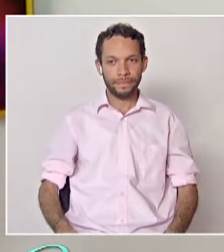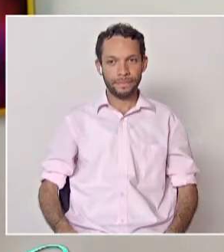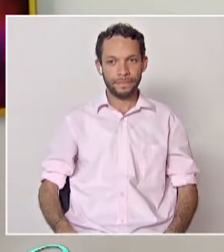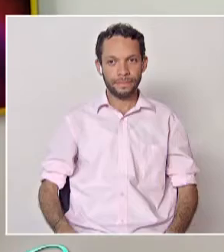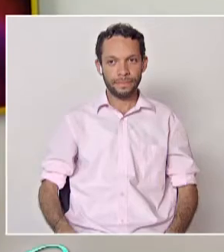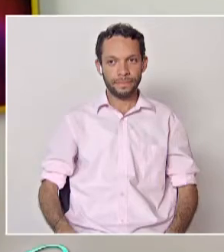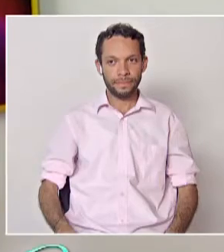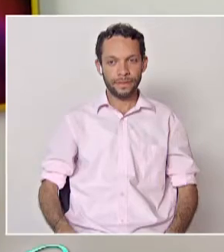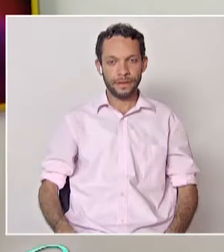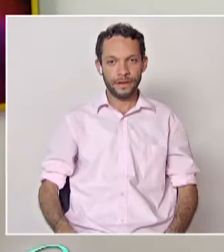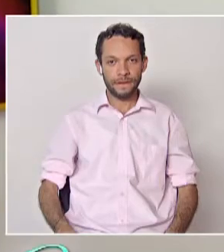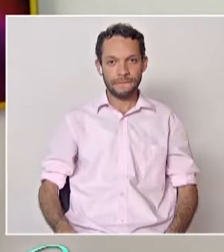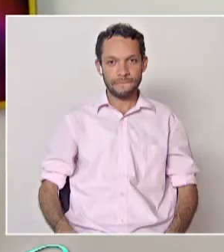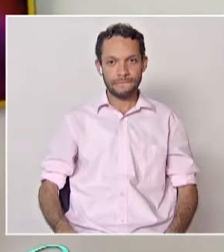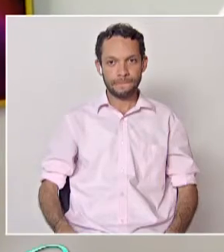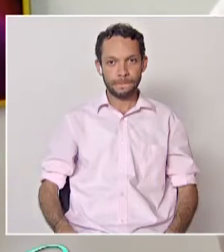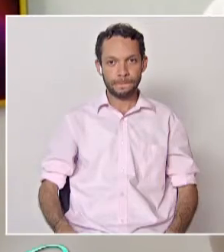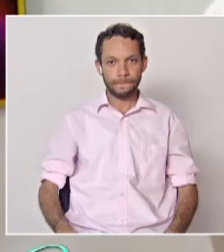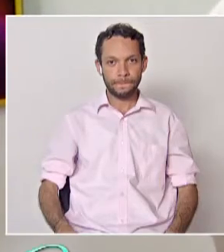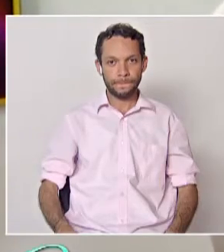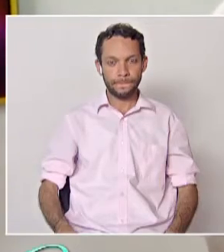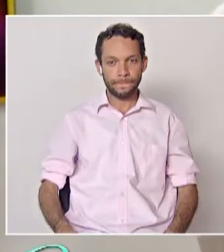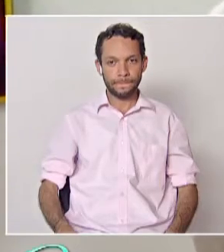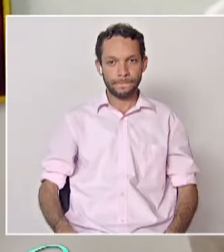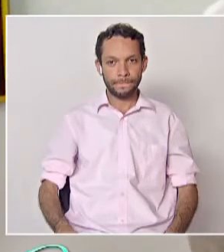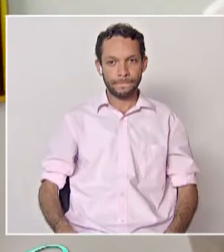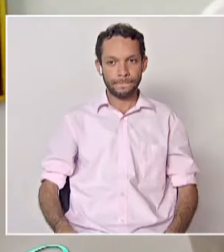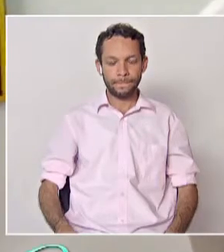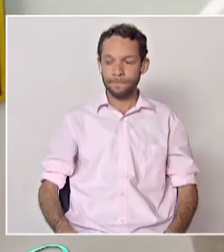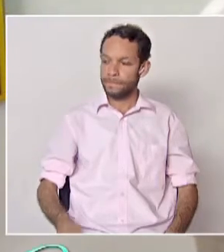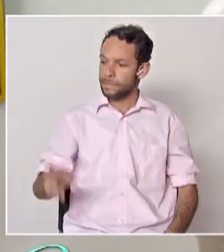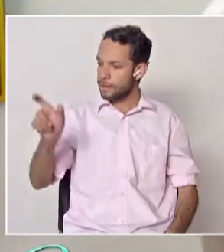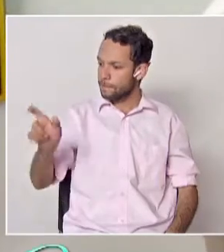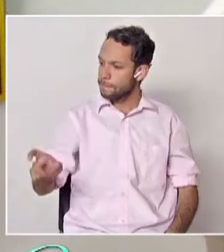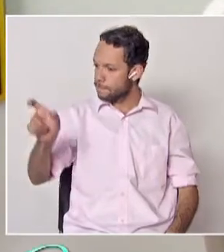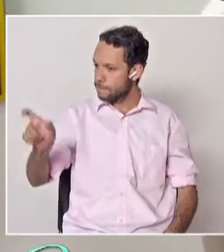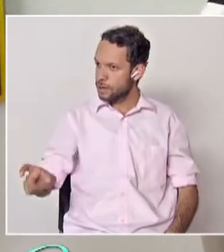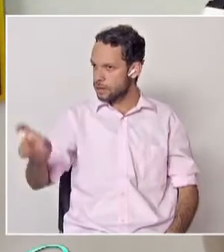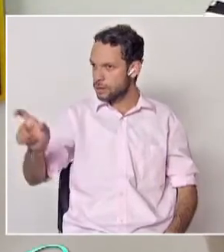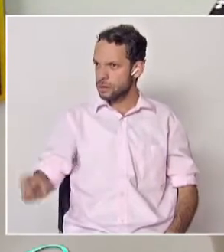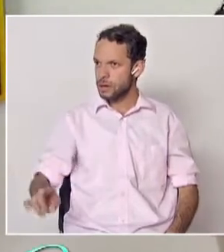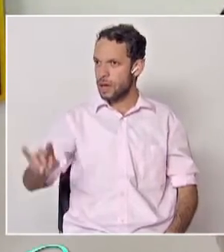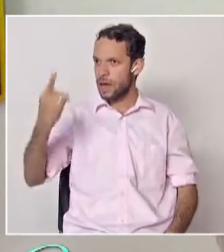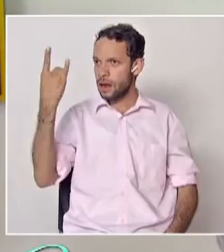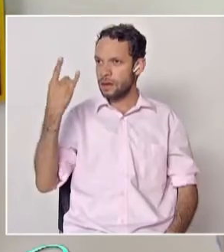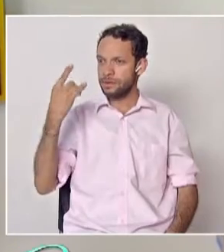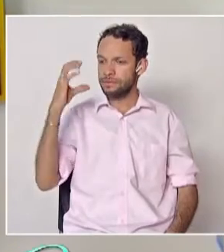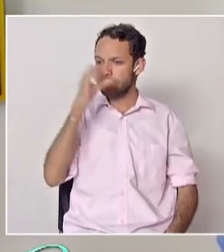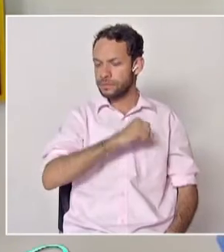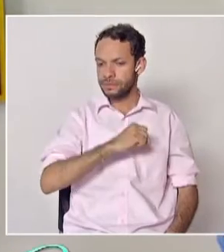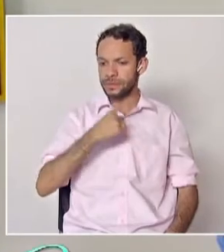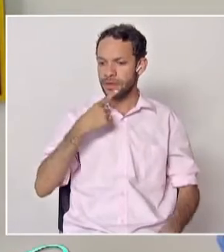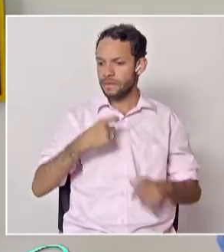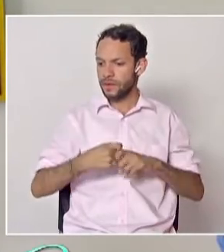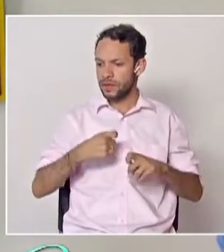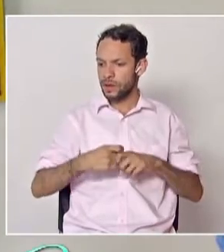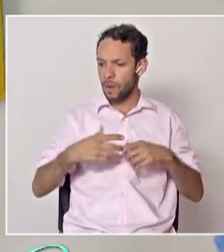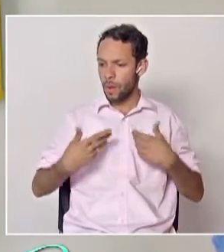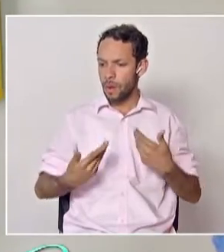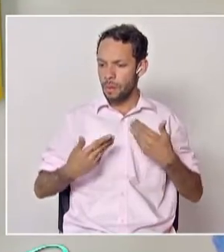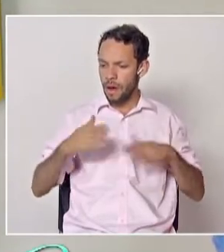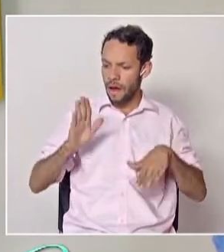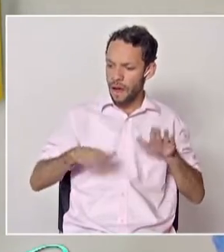Inhala, inhala, afuera. Muchas personas se preguntarán, ahí sienten un chasquido, que personas